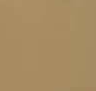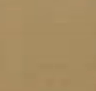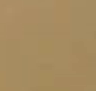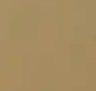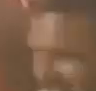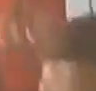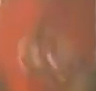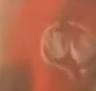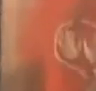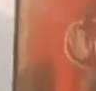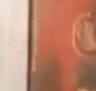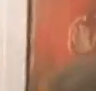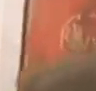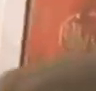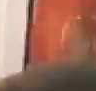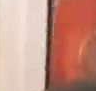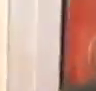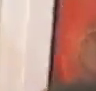61.35%.